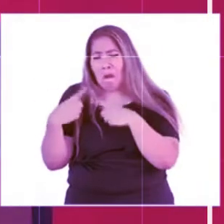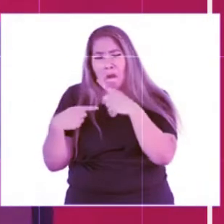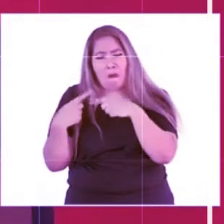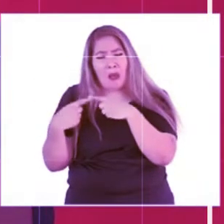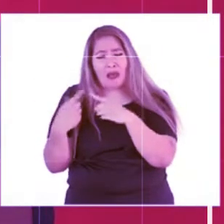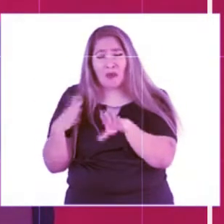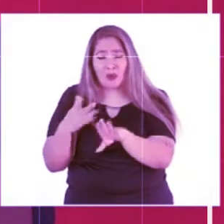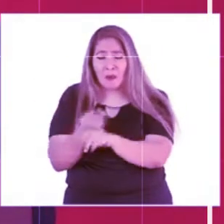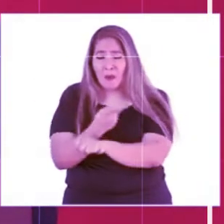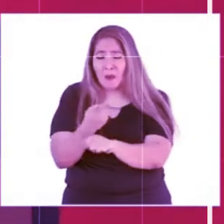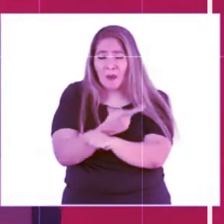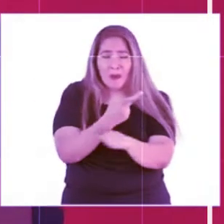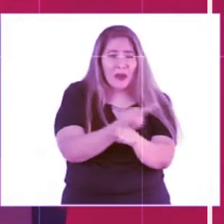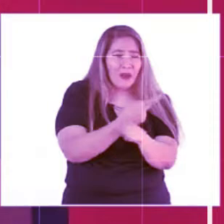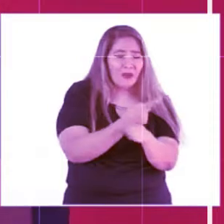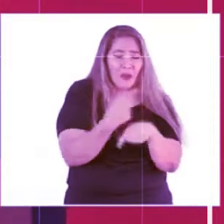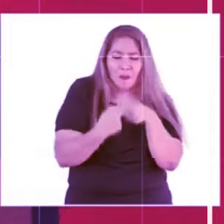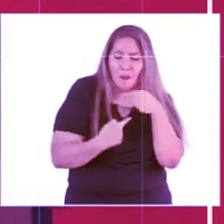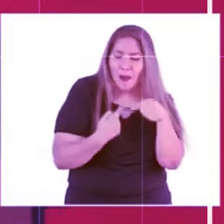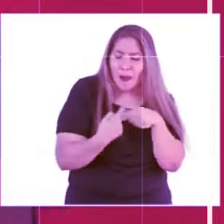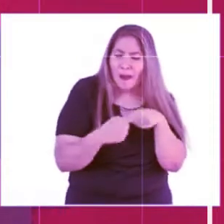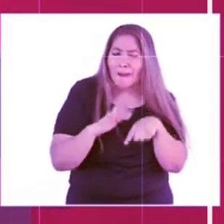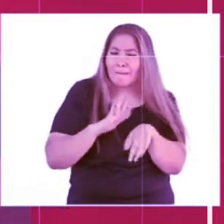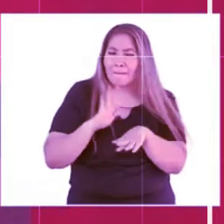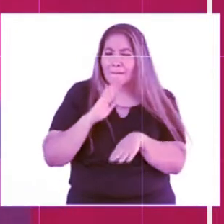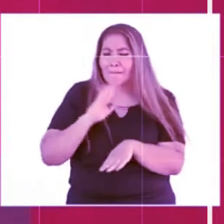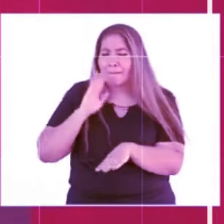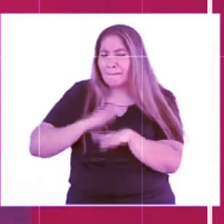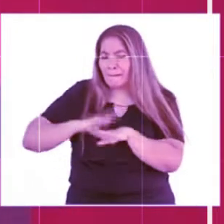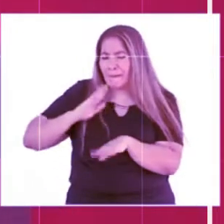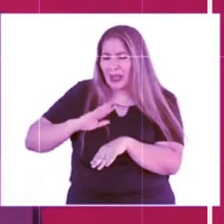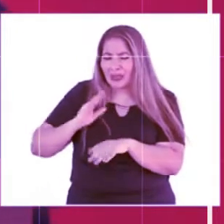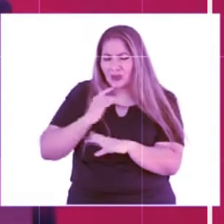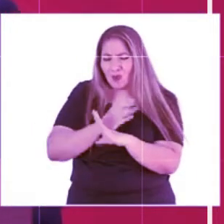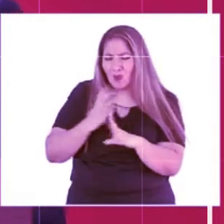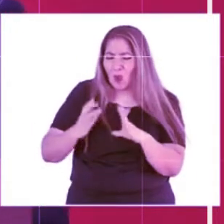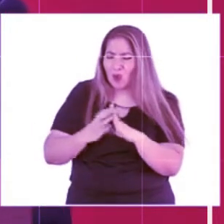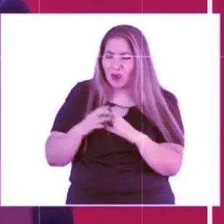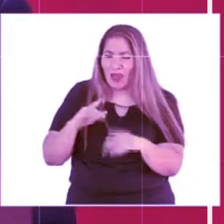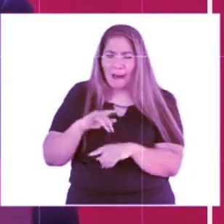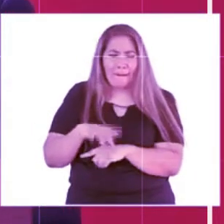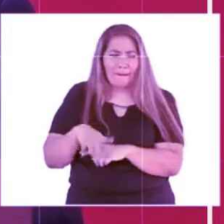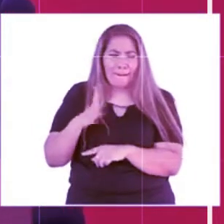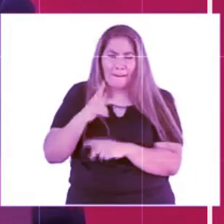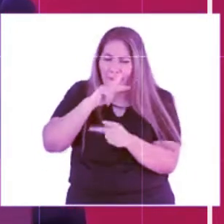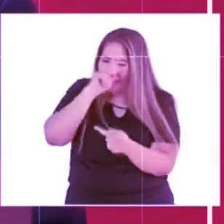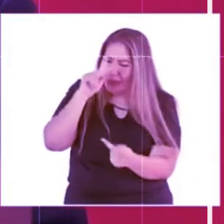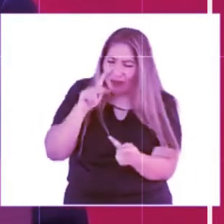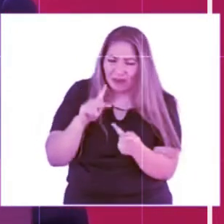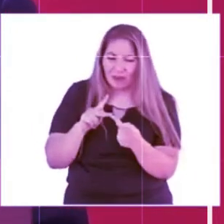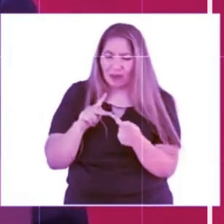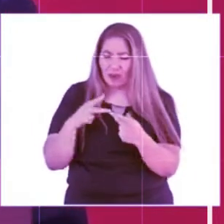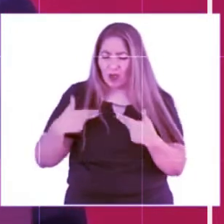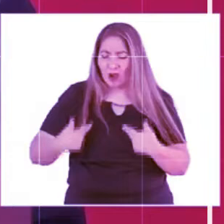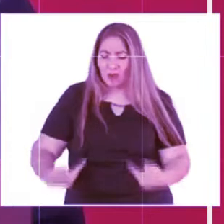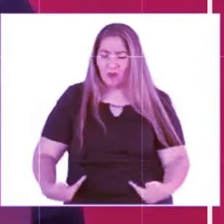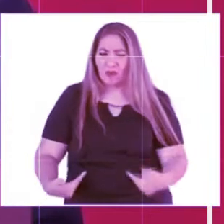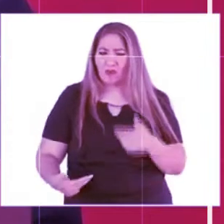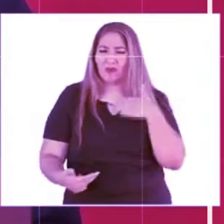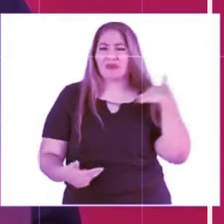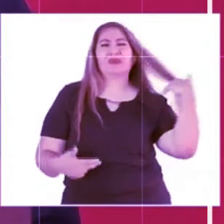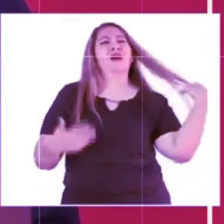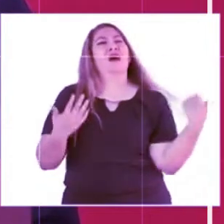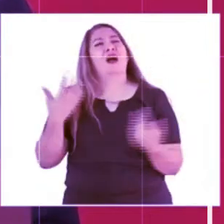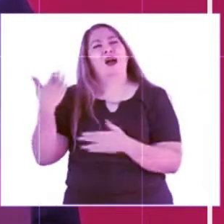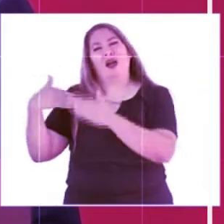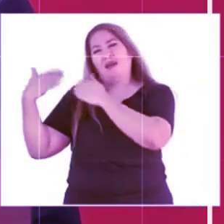por ocasionar las mayores desgracias a los seres humanos. En los